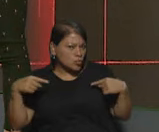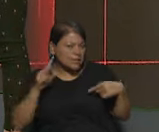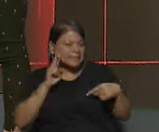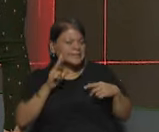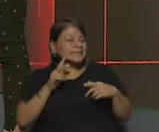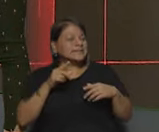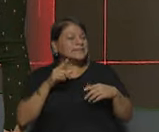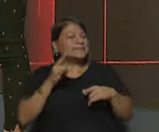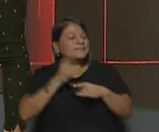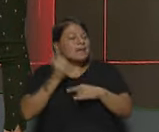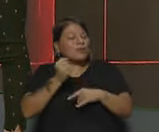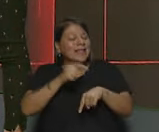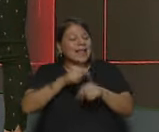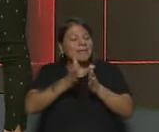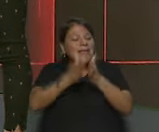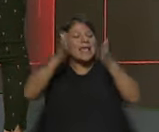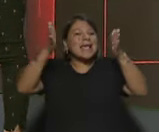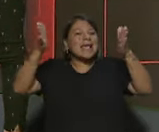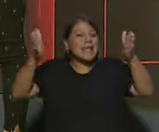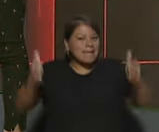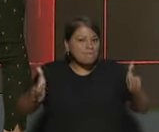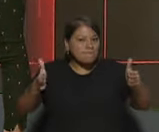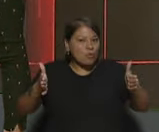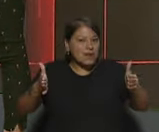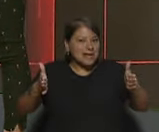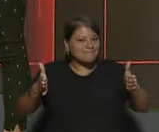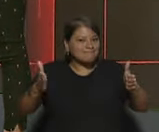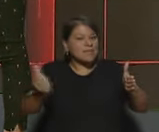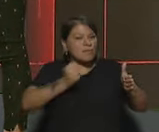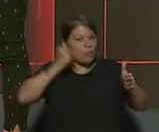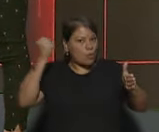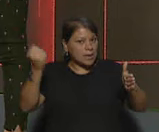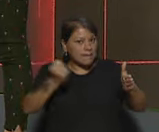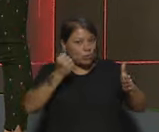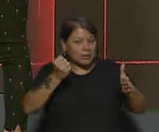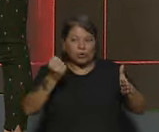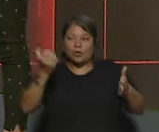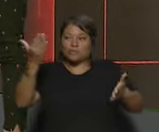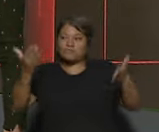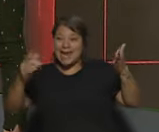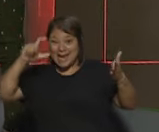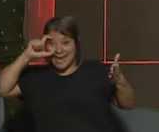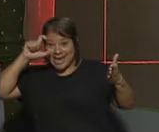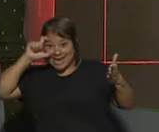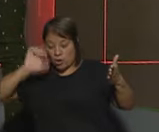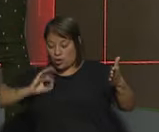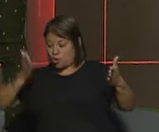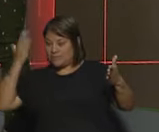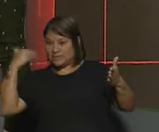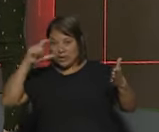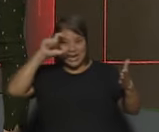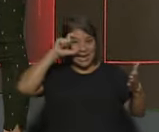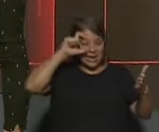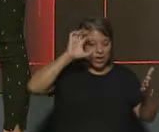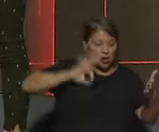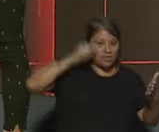estos temas juega un papel mental Pero bueno está Comparado enero contra enero es cuánto costaba una naranjita en enero